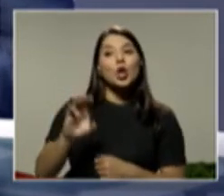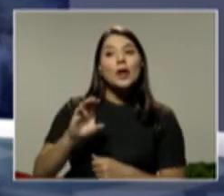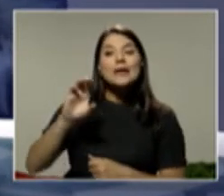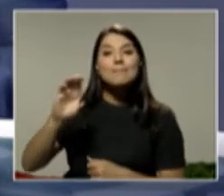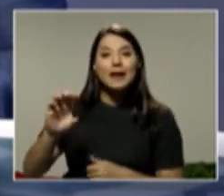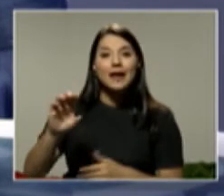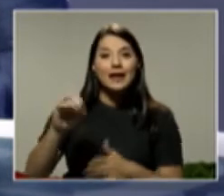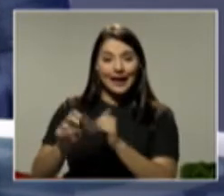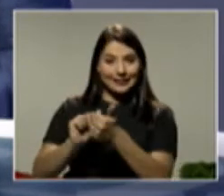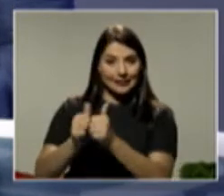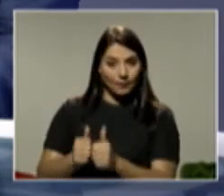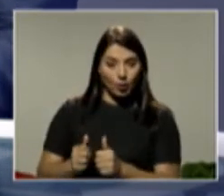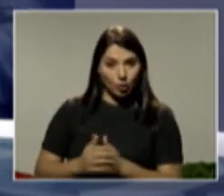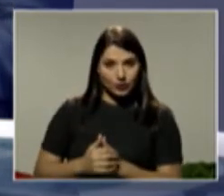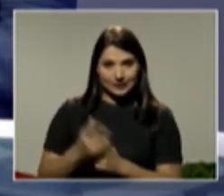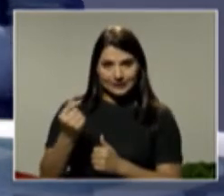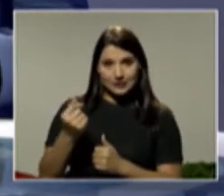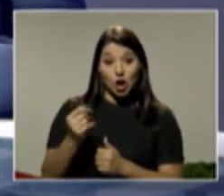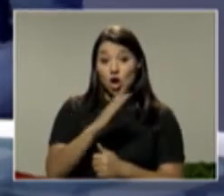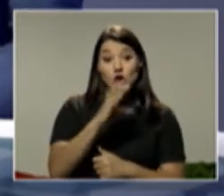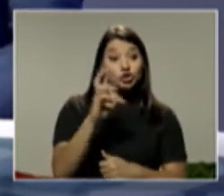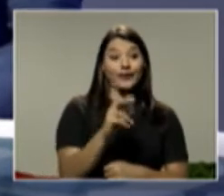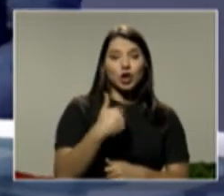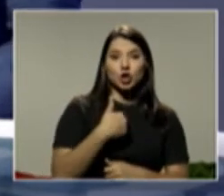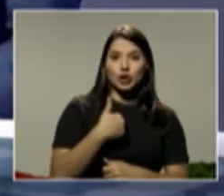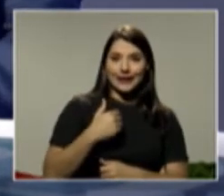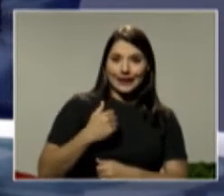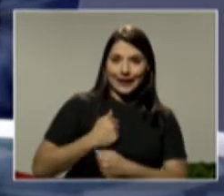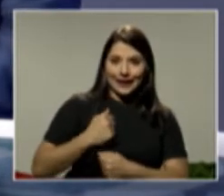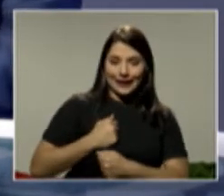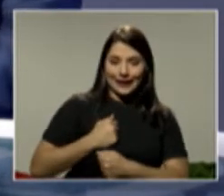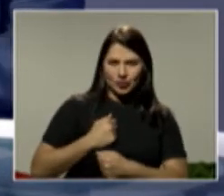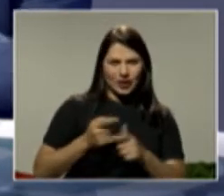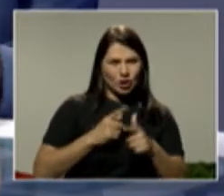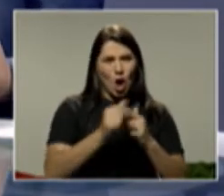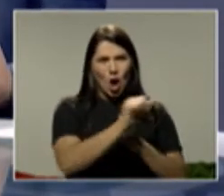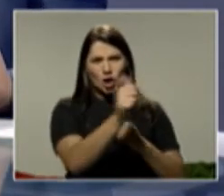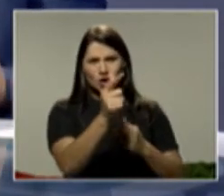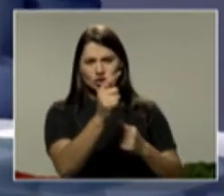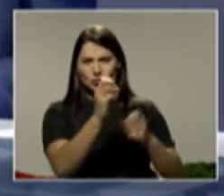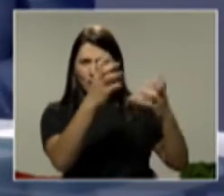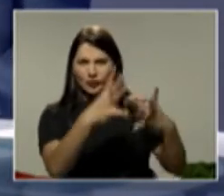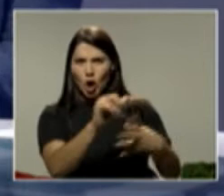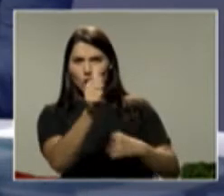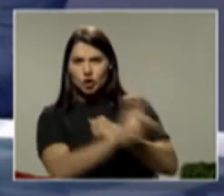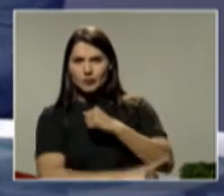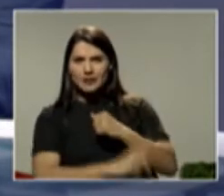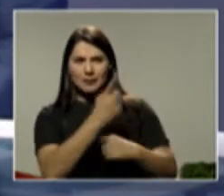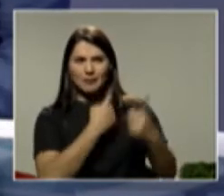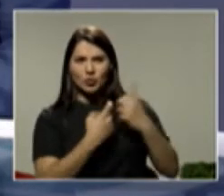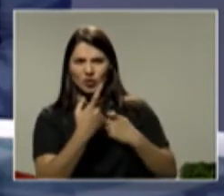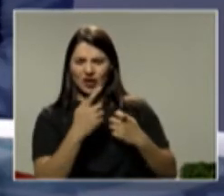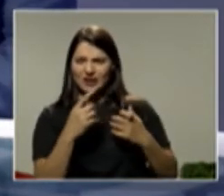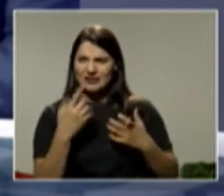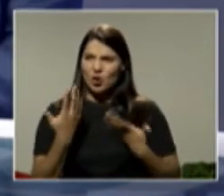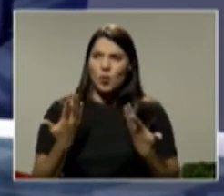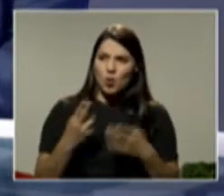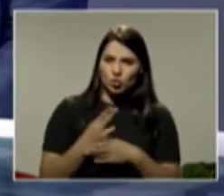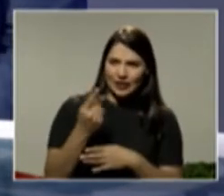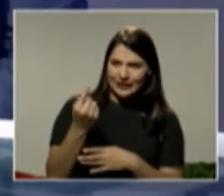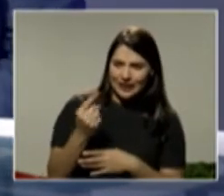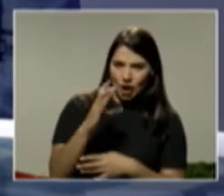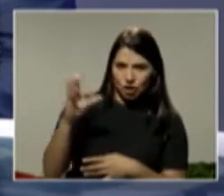no tener ejército. Me decían, bueno, ¿en qué invierten el recurso? ¿Verdad? Sí. ¿Cómo me van a decir que no tienen recursos para el deporte cuando no tienen que estar gastando